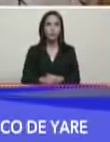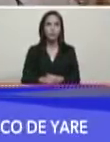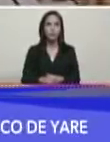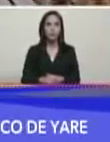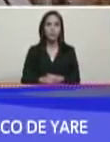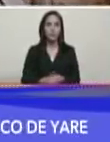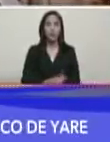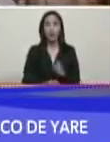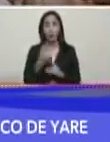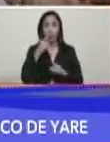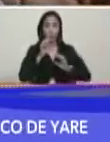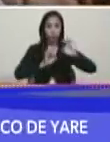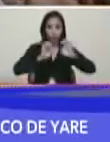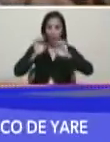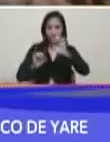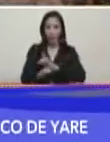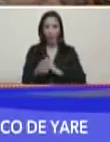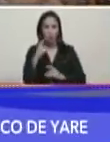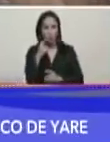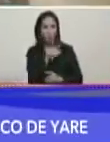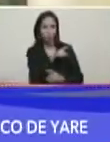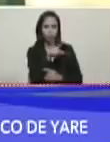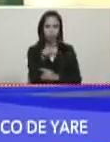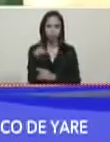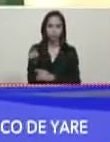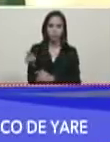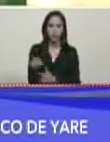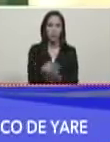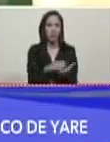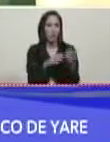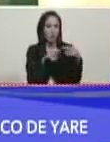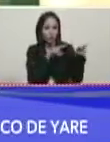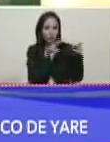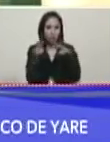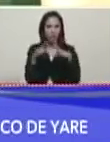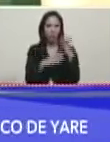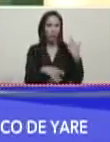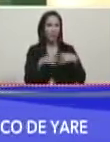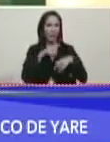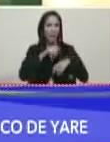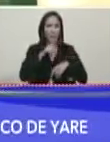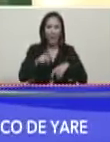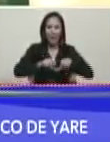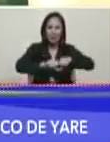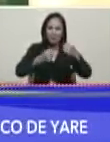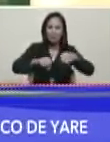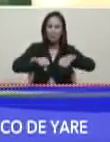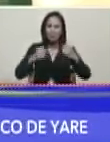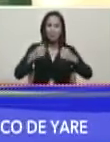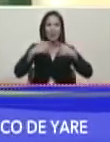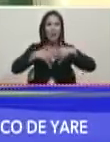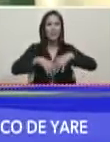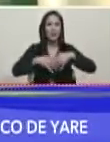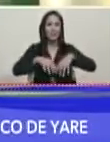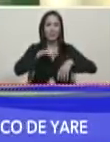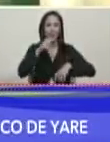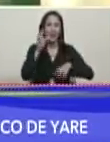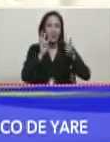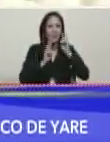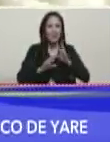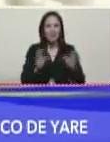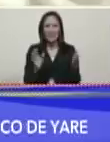realizamos la evaluación conseguimos que toda la planta estaba sumamente deteriorada, pues. O sea, falta de